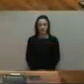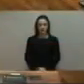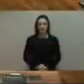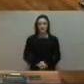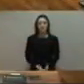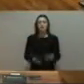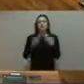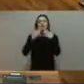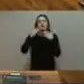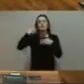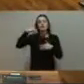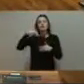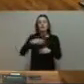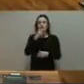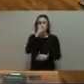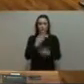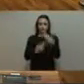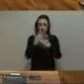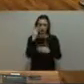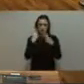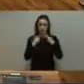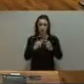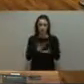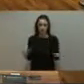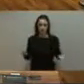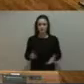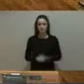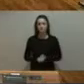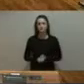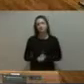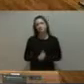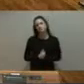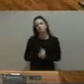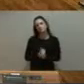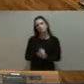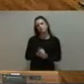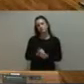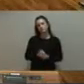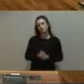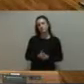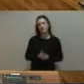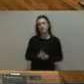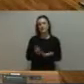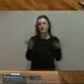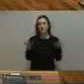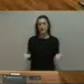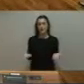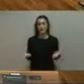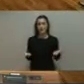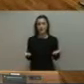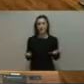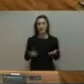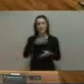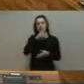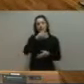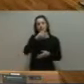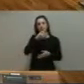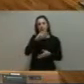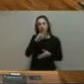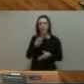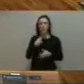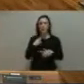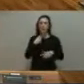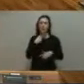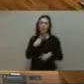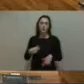Gracias, presidente. Buenos días, señorías. Bueno, como ha anunciado el interviniente, el portavoz de Podemos,